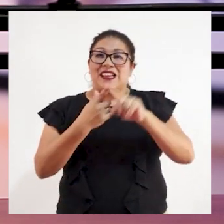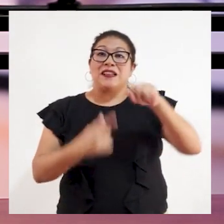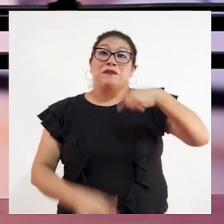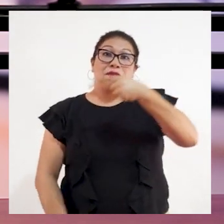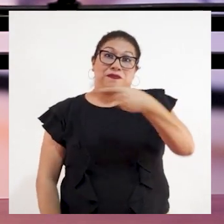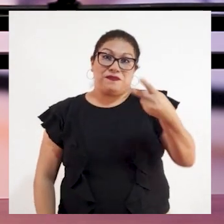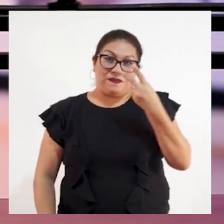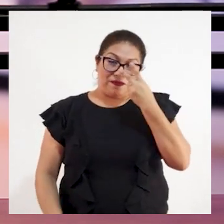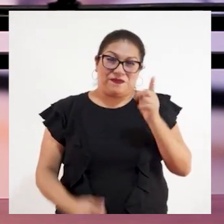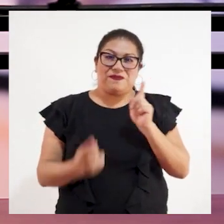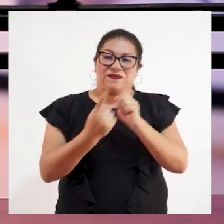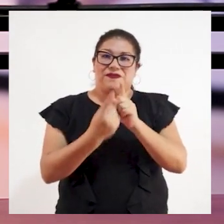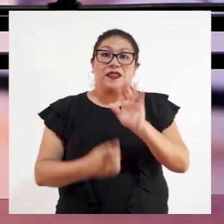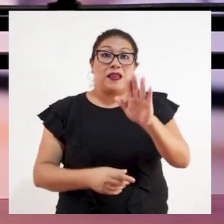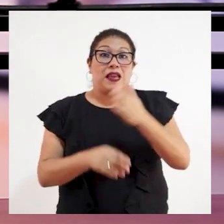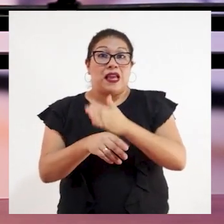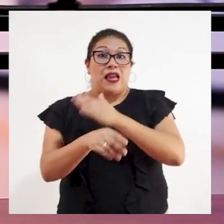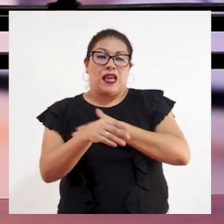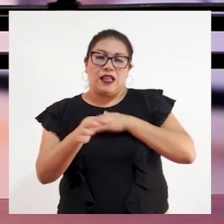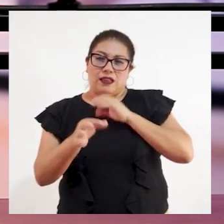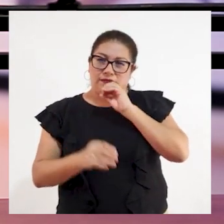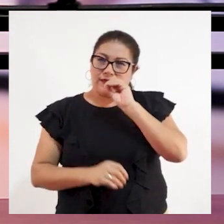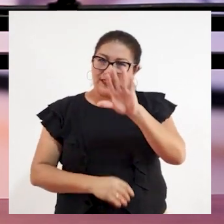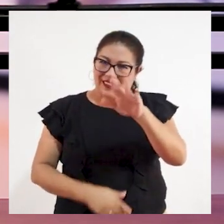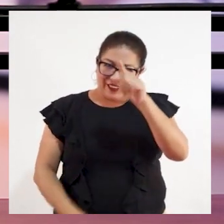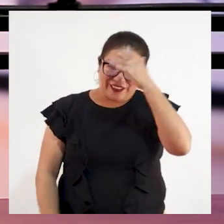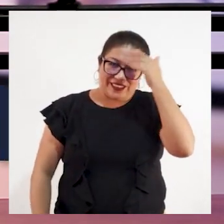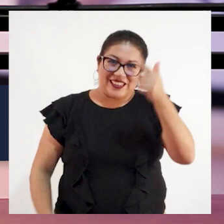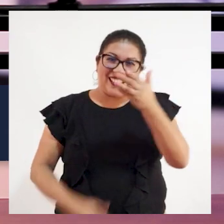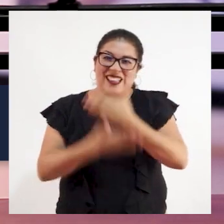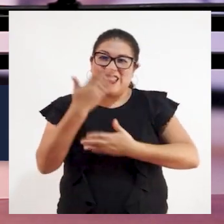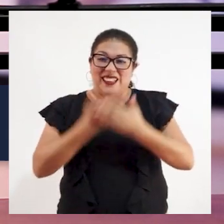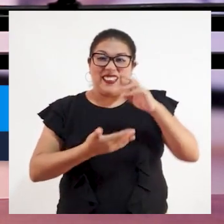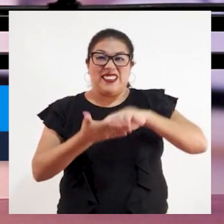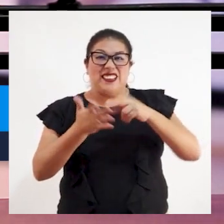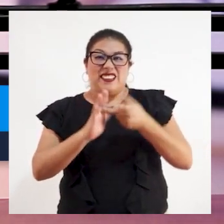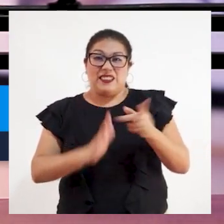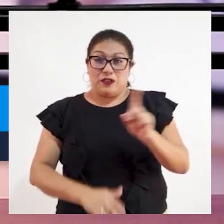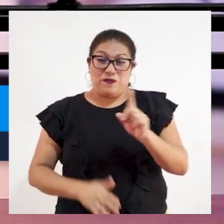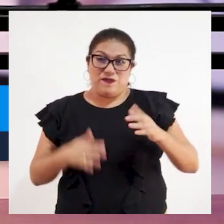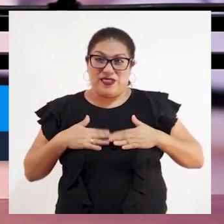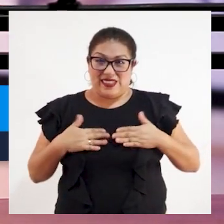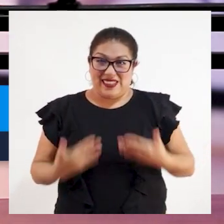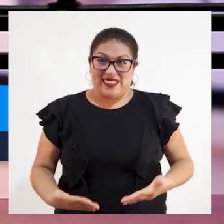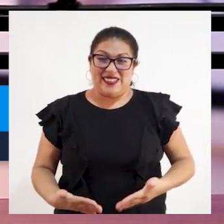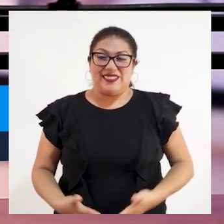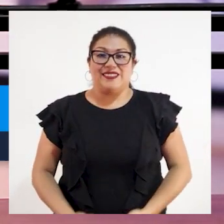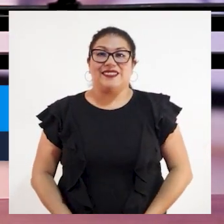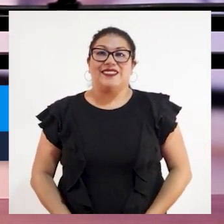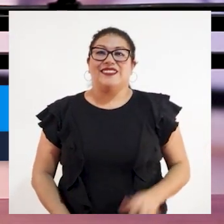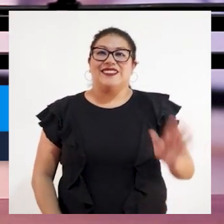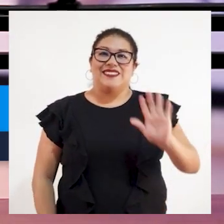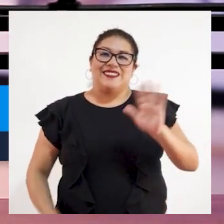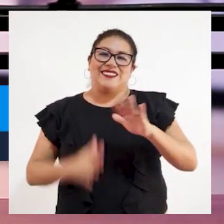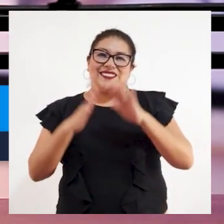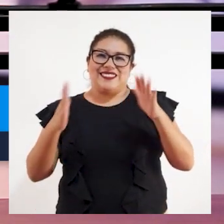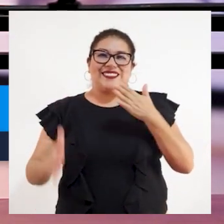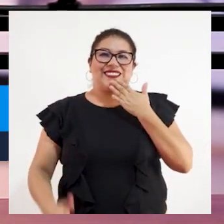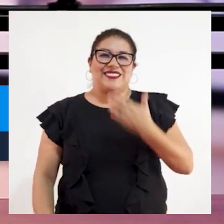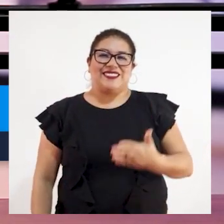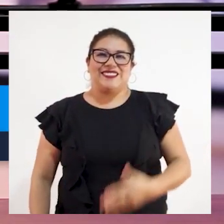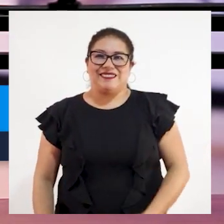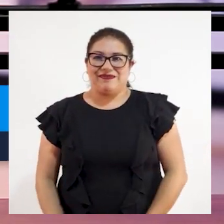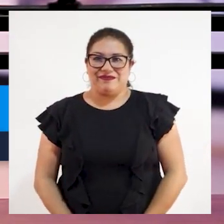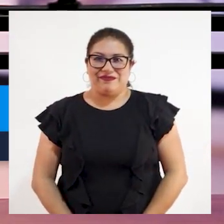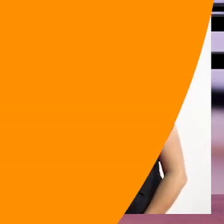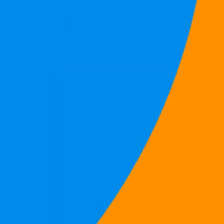hasta la próxima semana, sin antes dejar bien claro que la discapacidad no es incapacidad. Muchas gracias